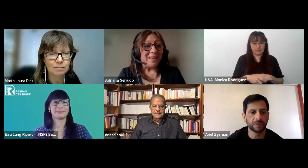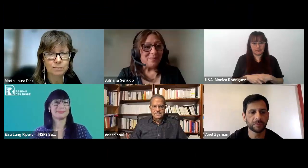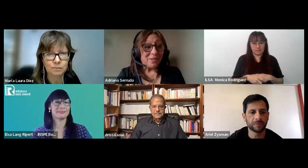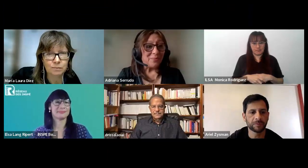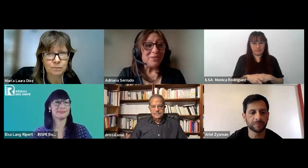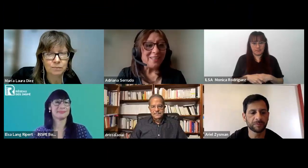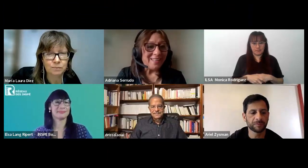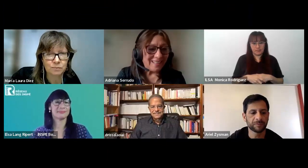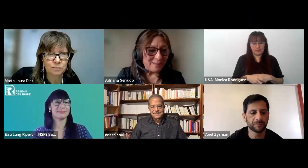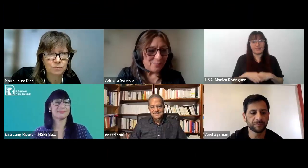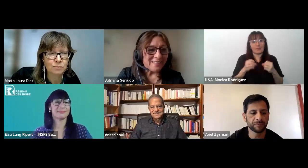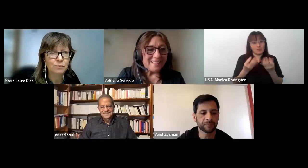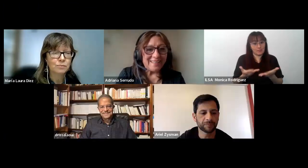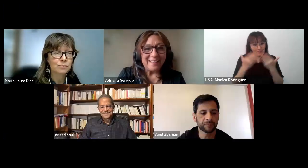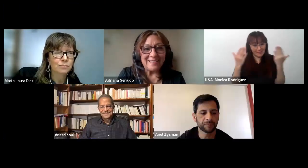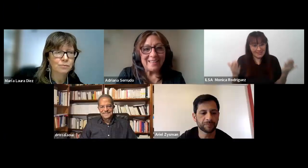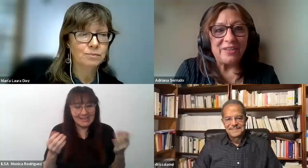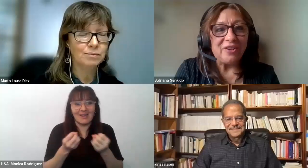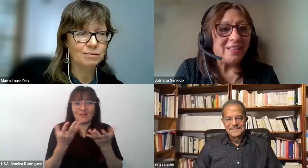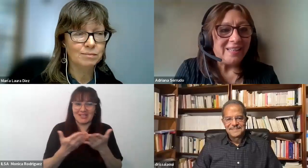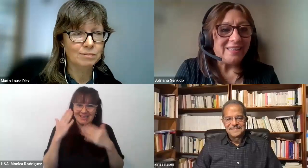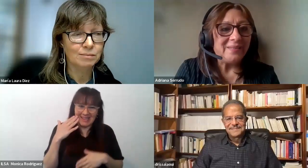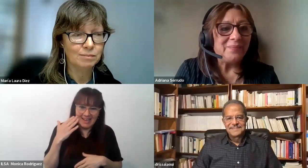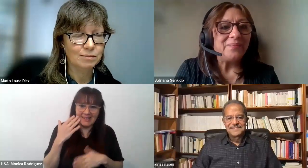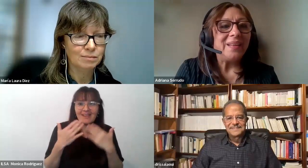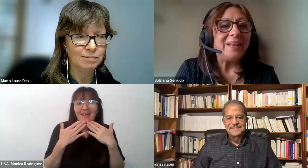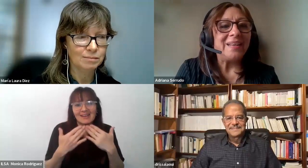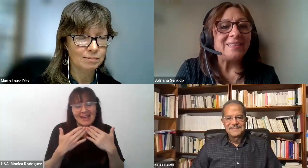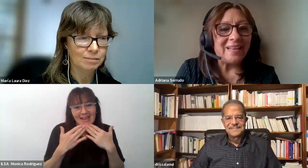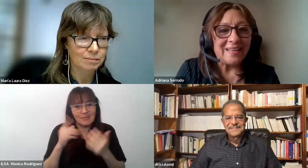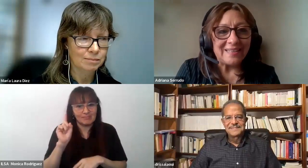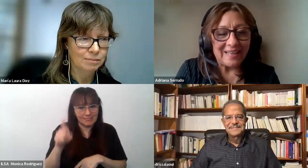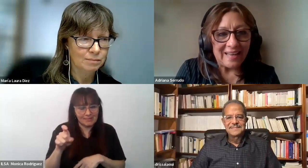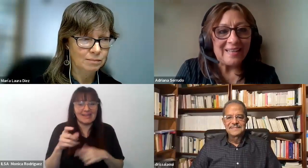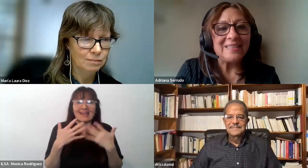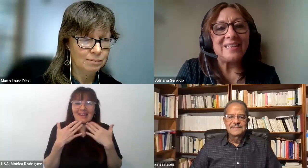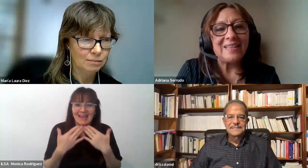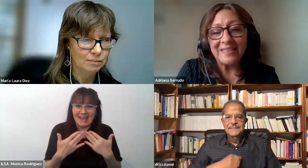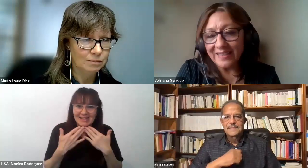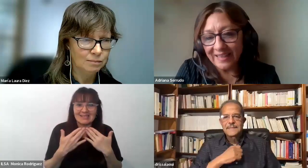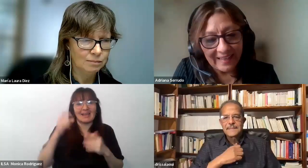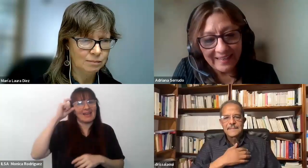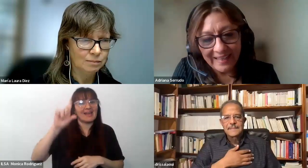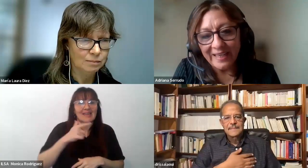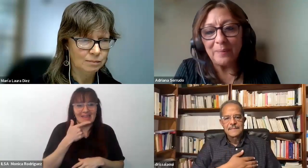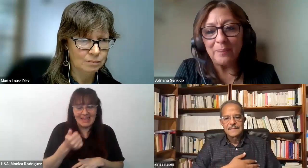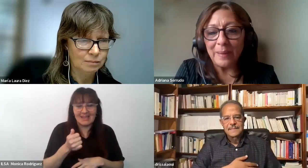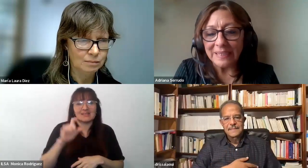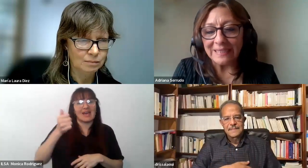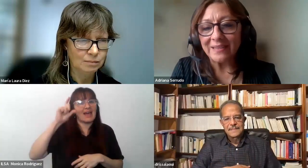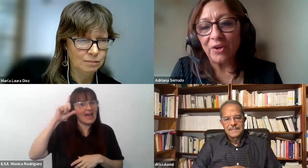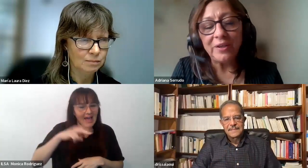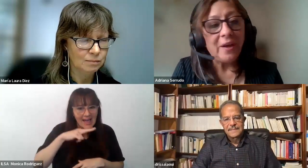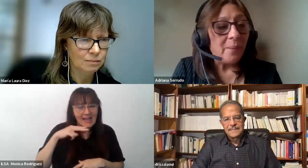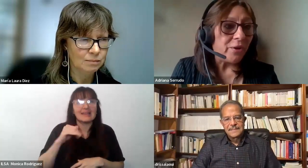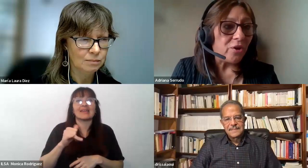Bien, bueno, buenos días, buenas tardes, gracias Carolin, gracias Elsa, gracias Ale y Ariel por